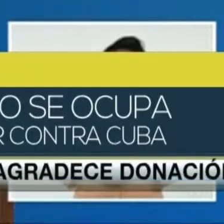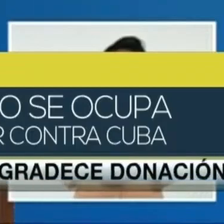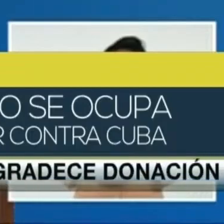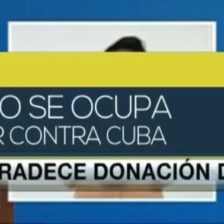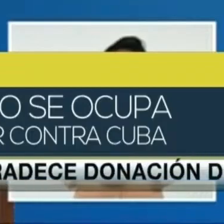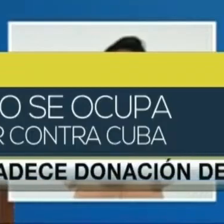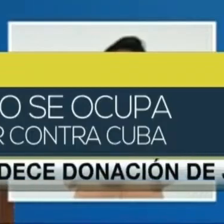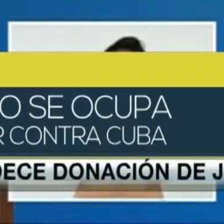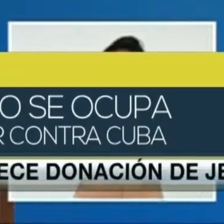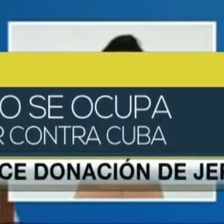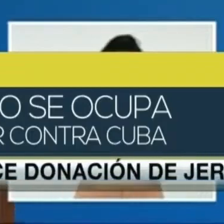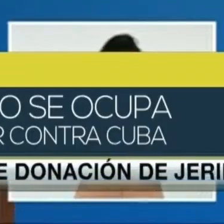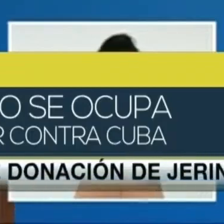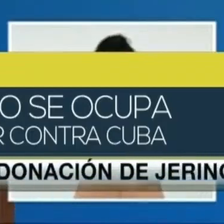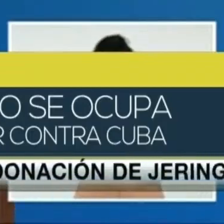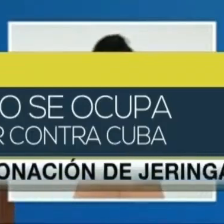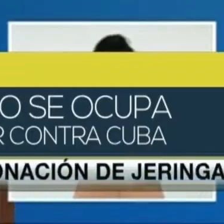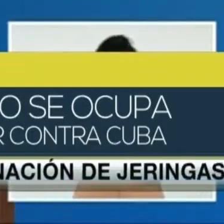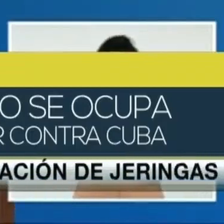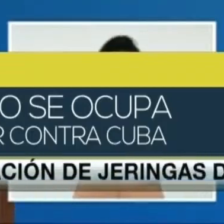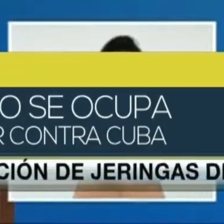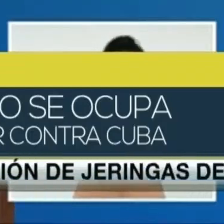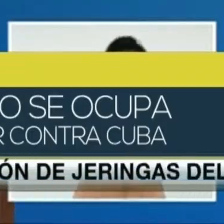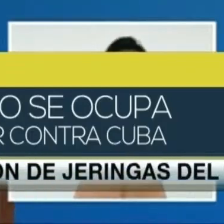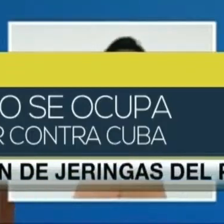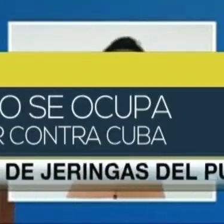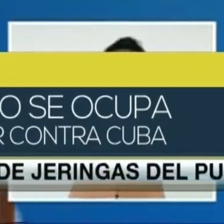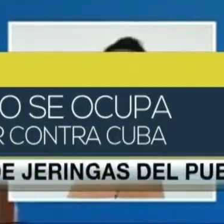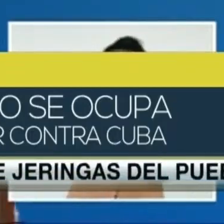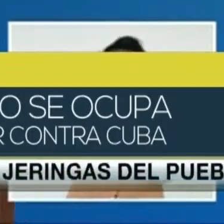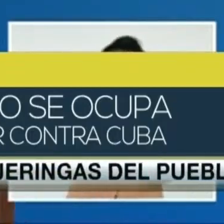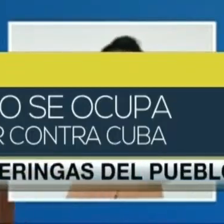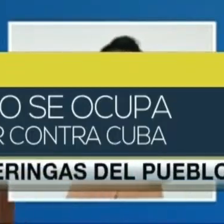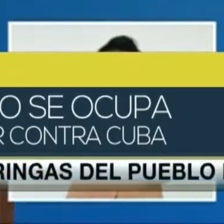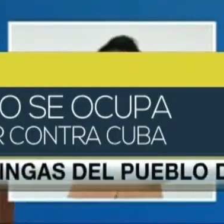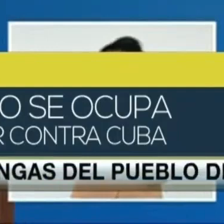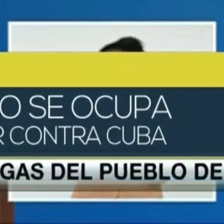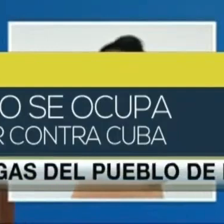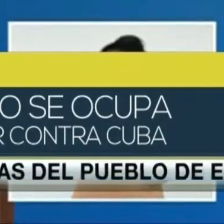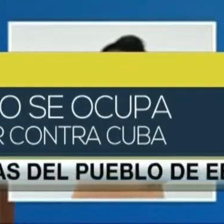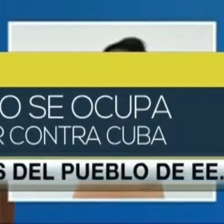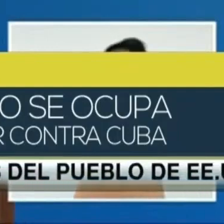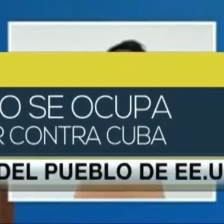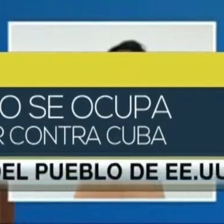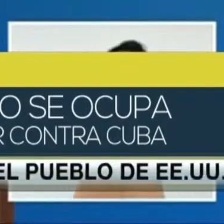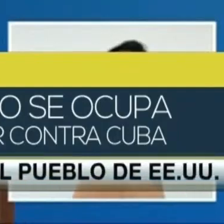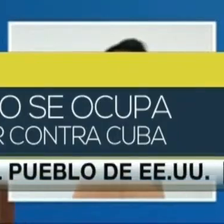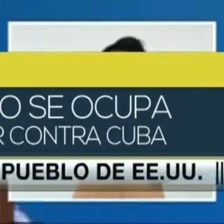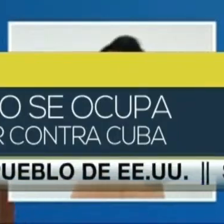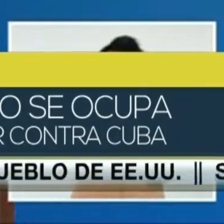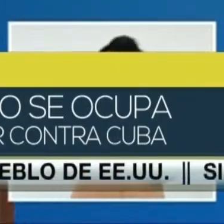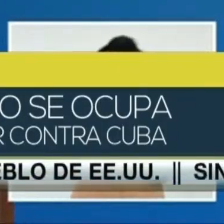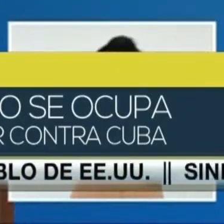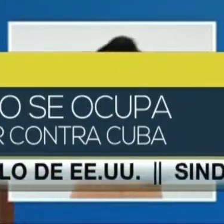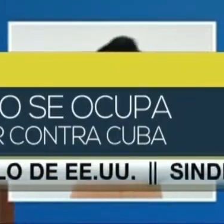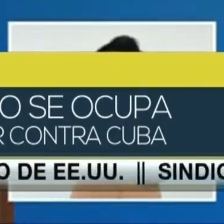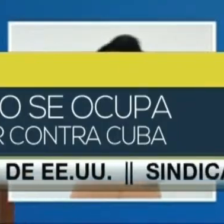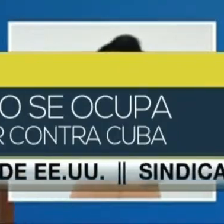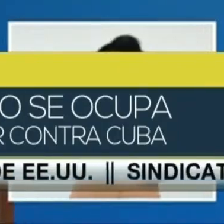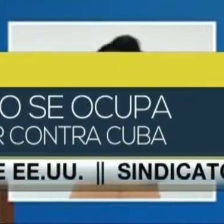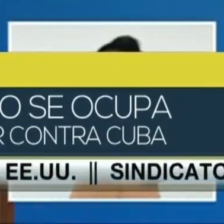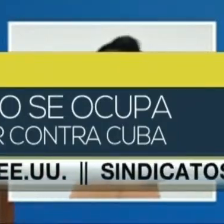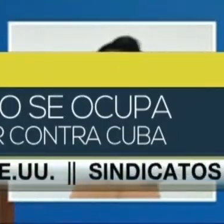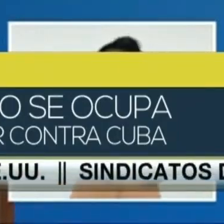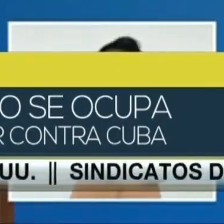y dañar el orden constitucional y acentuar los daños humanitarios y a nuestra